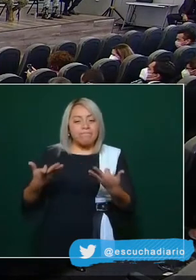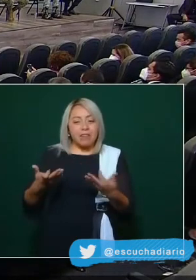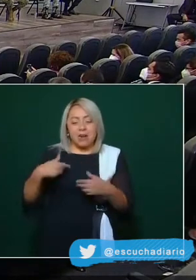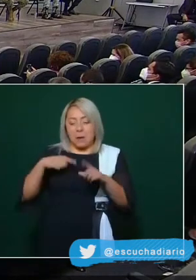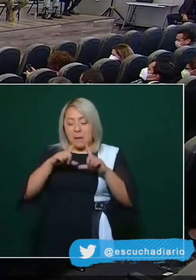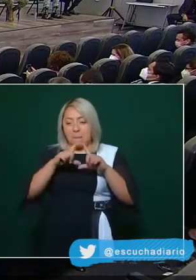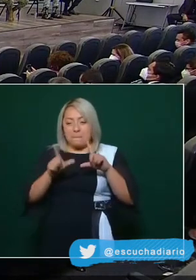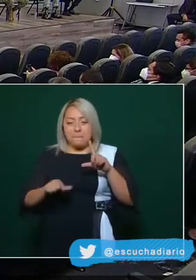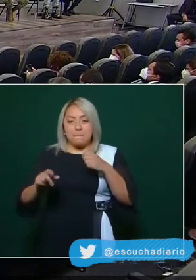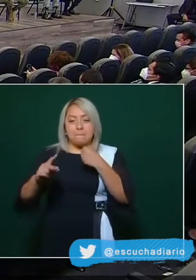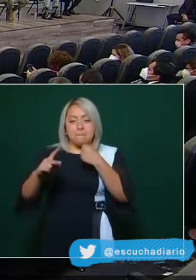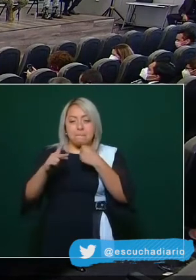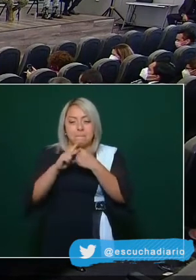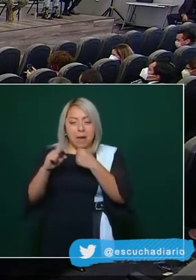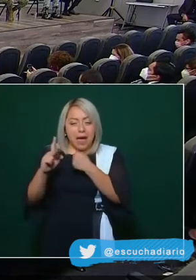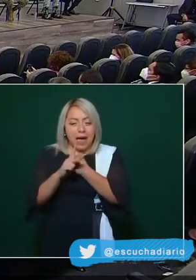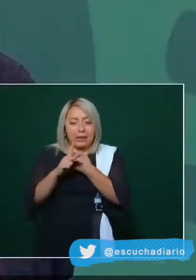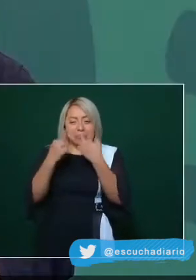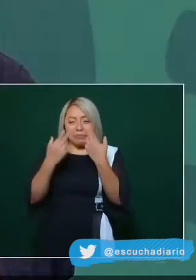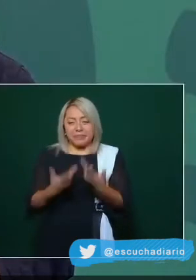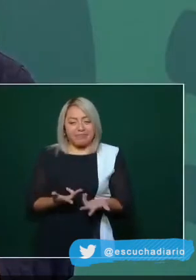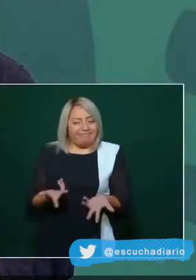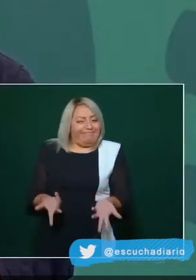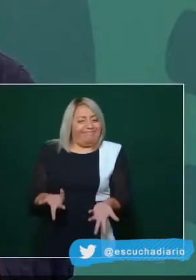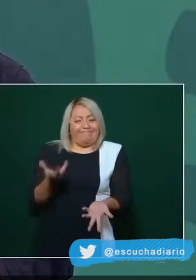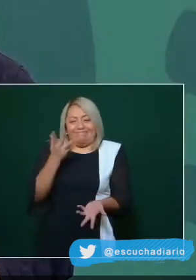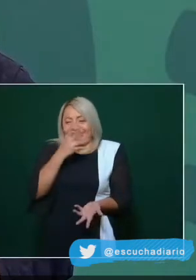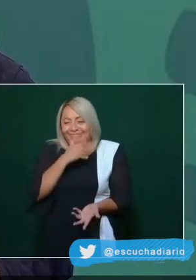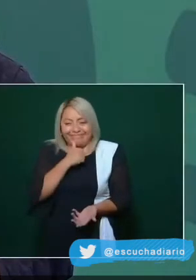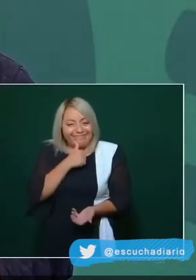No puede permitirse